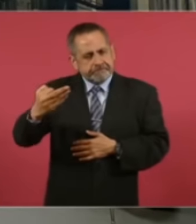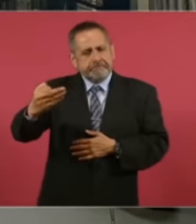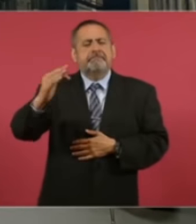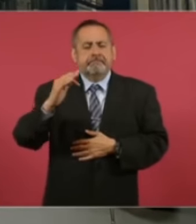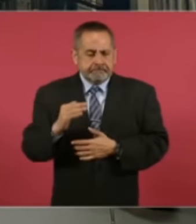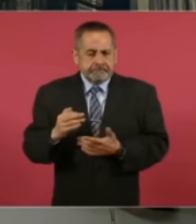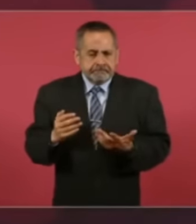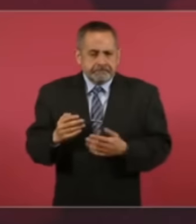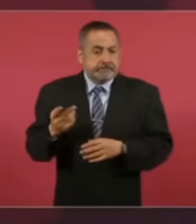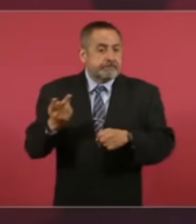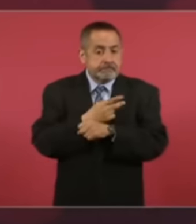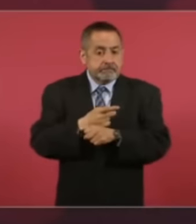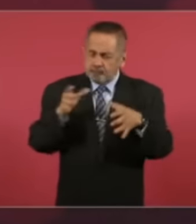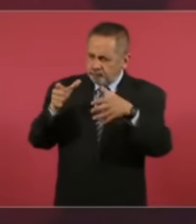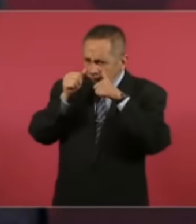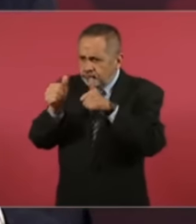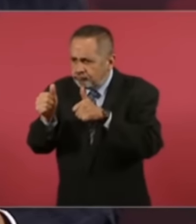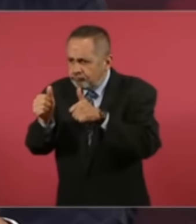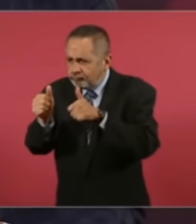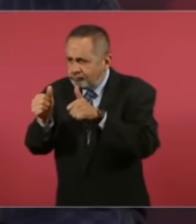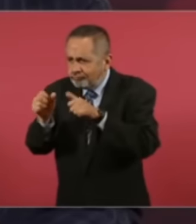y se van olvidando